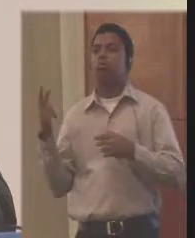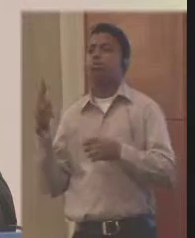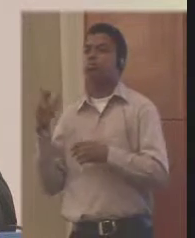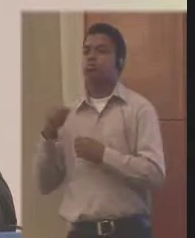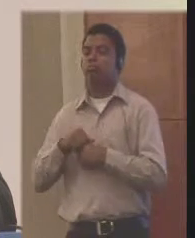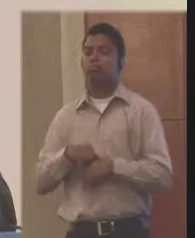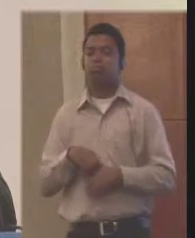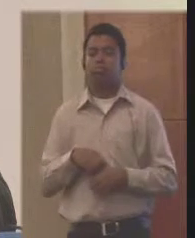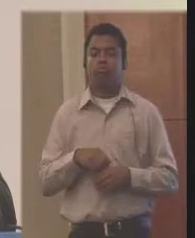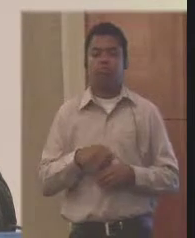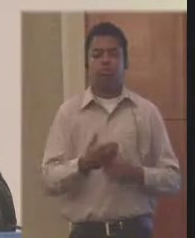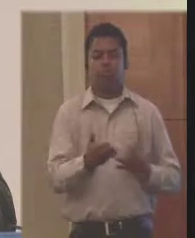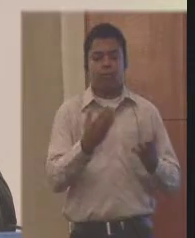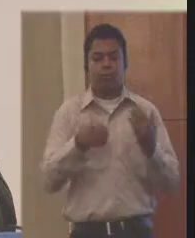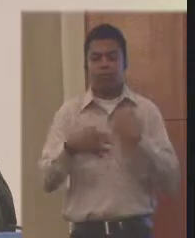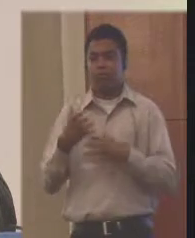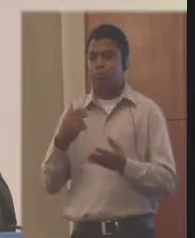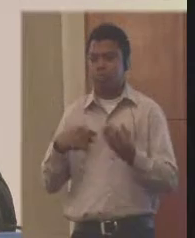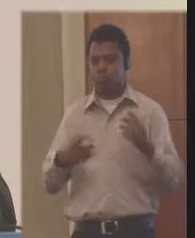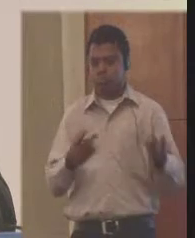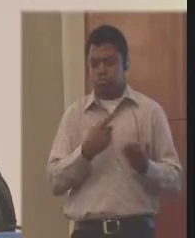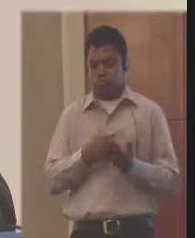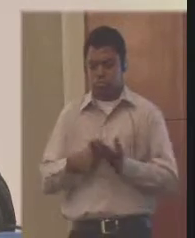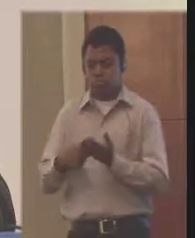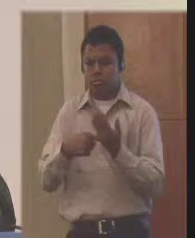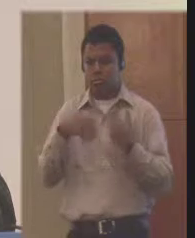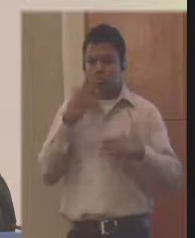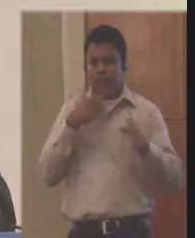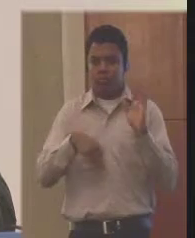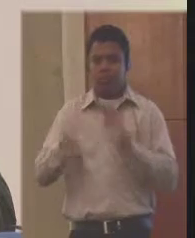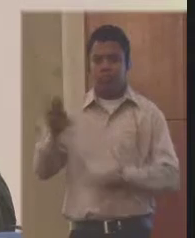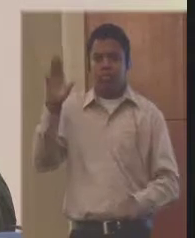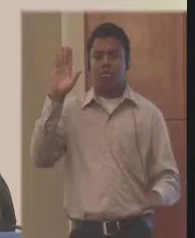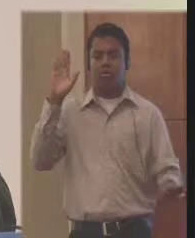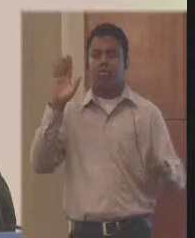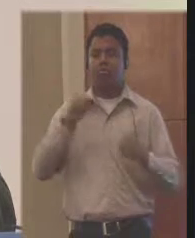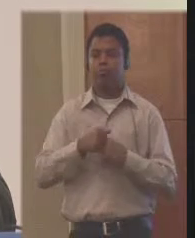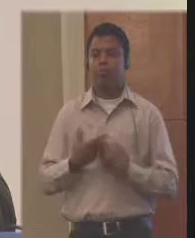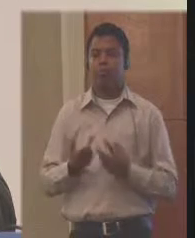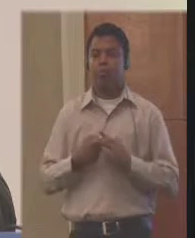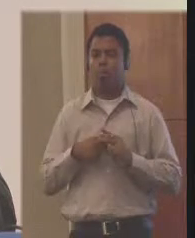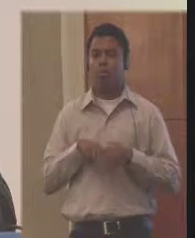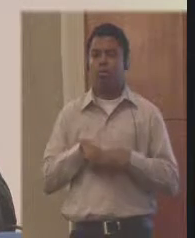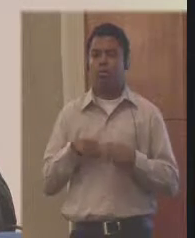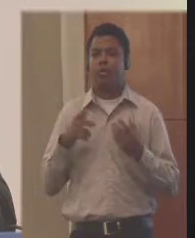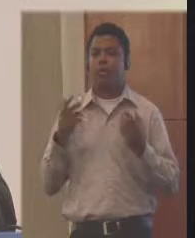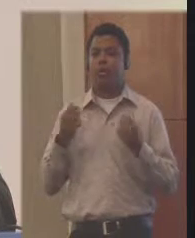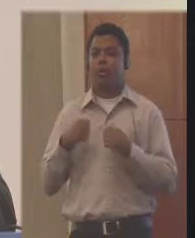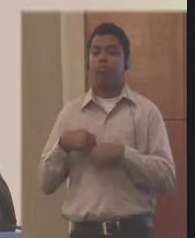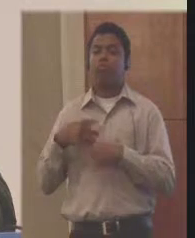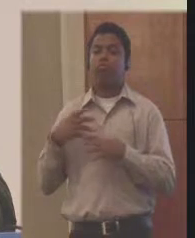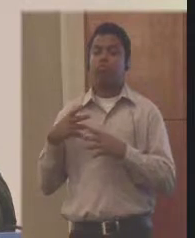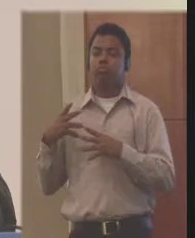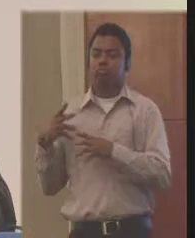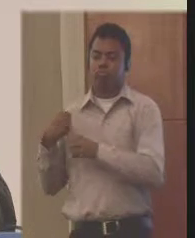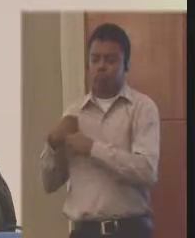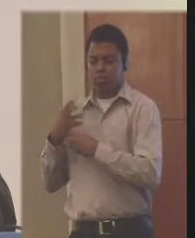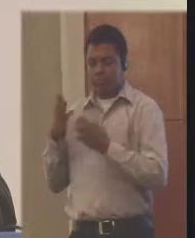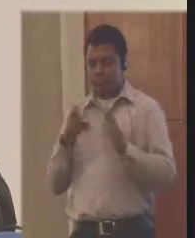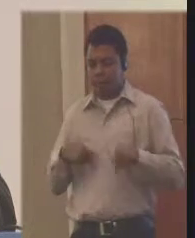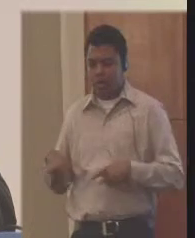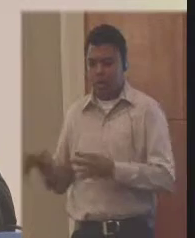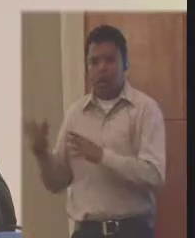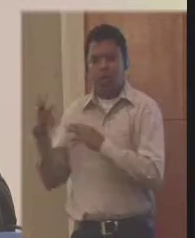comprometieron en cada país elaborar hasta 2015 un plan nacional de responsabilidad